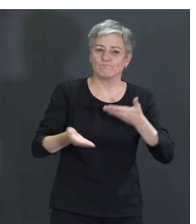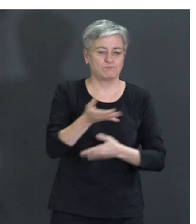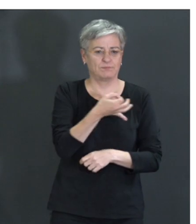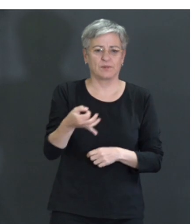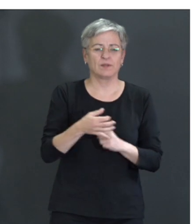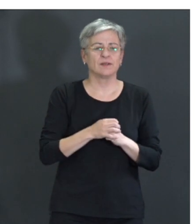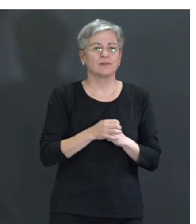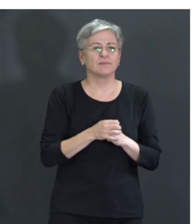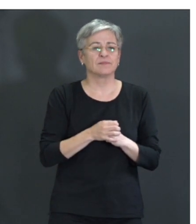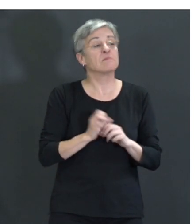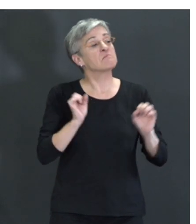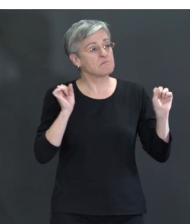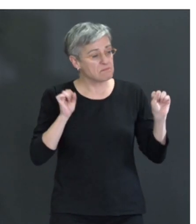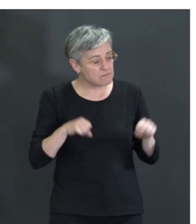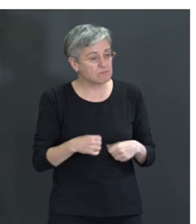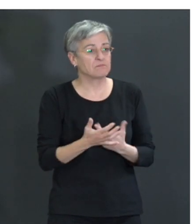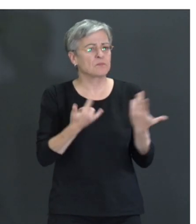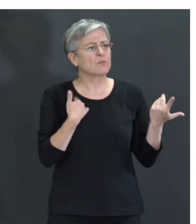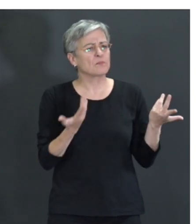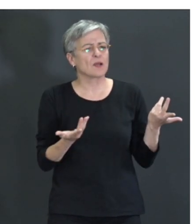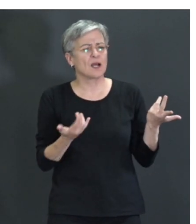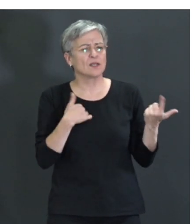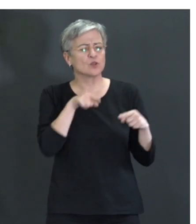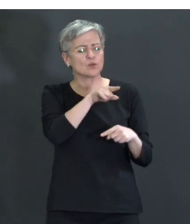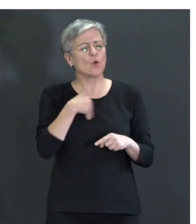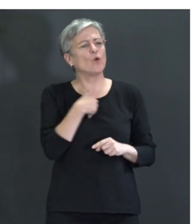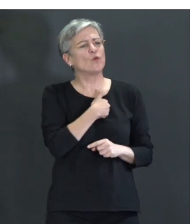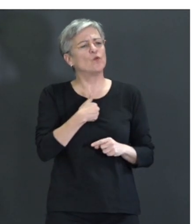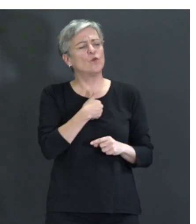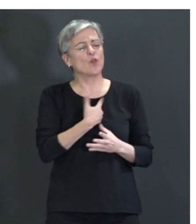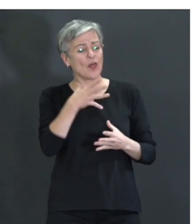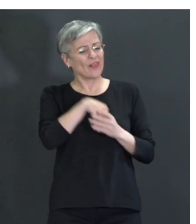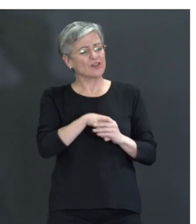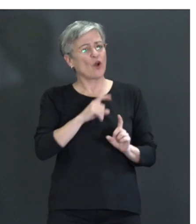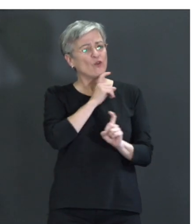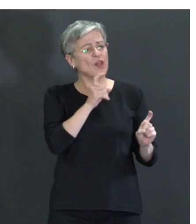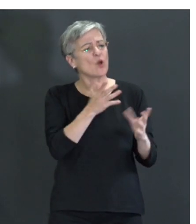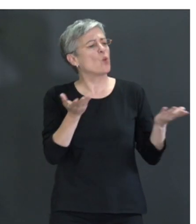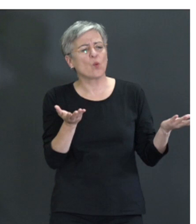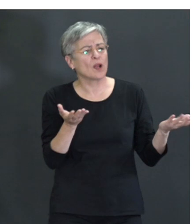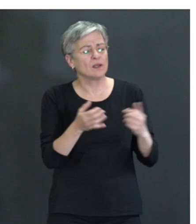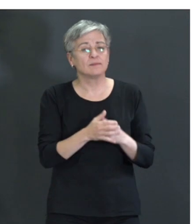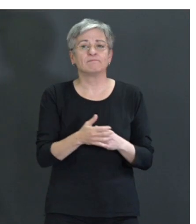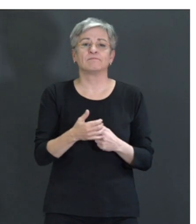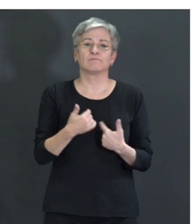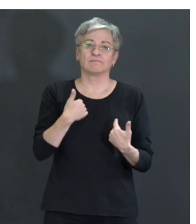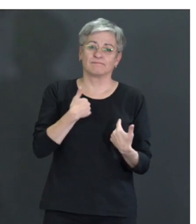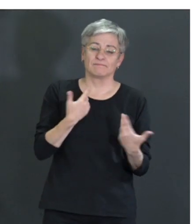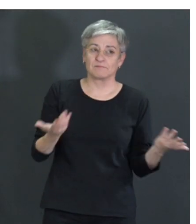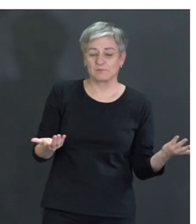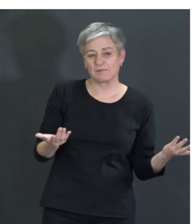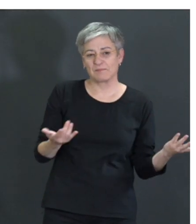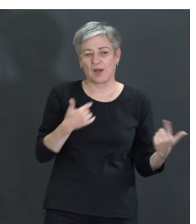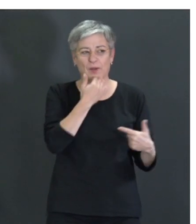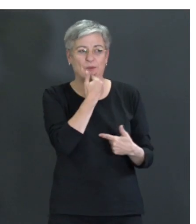Vale. Y bueno, pues ¿cuál es tu función en la fundación? Bueno, yo sé... Bueno, eres